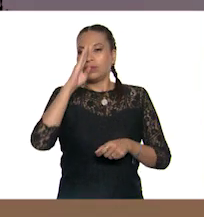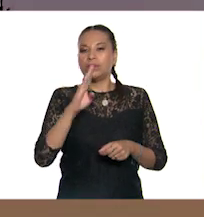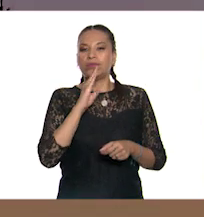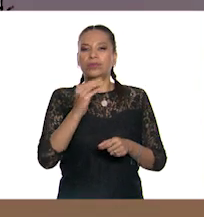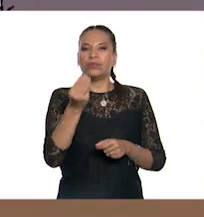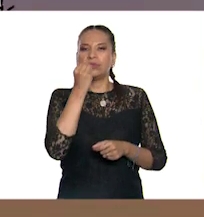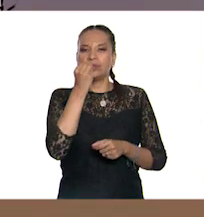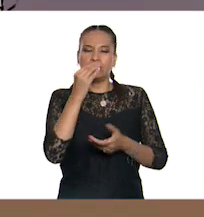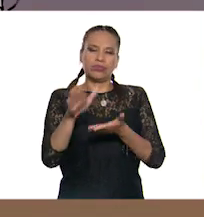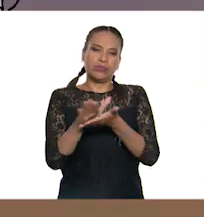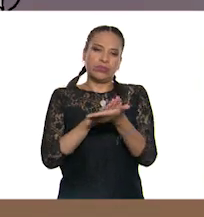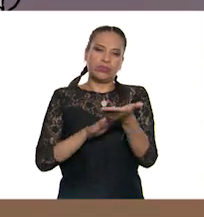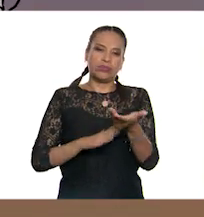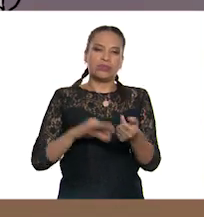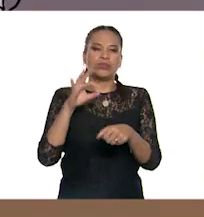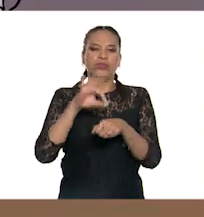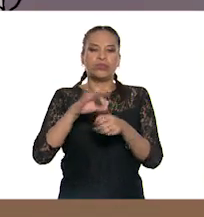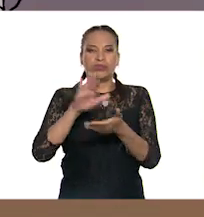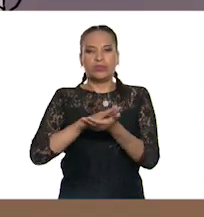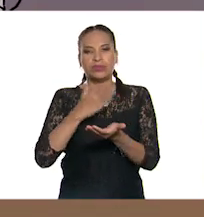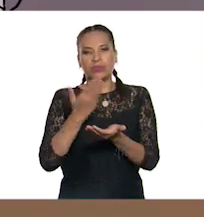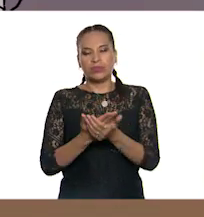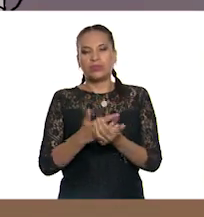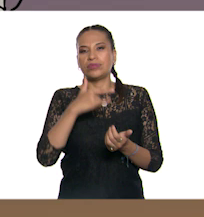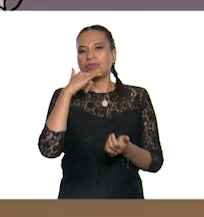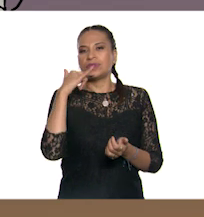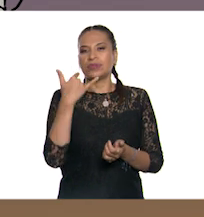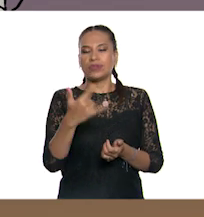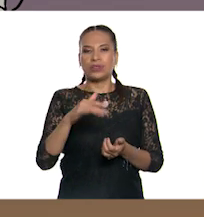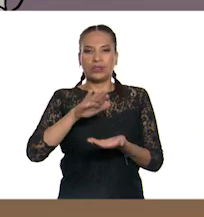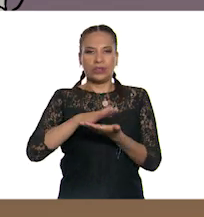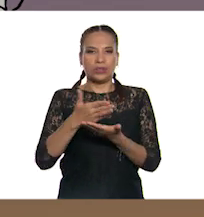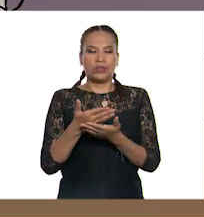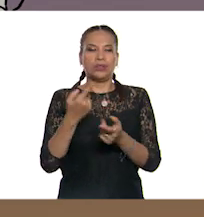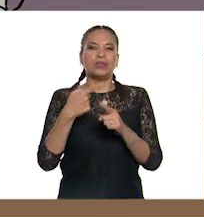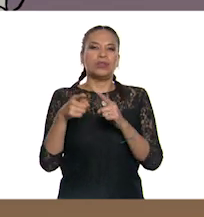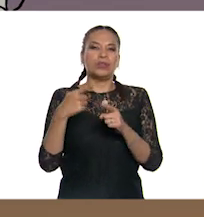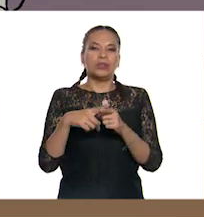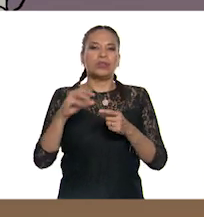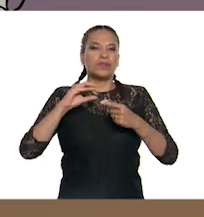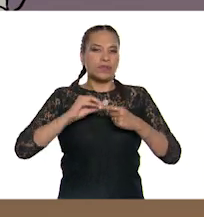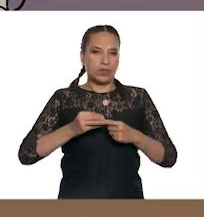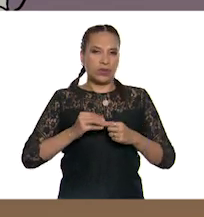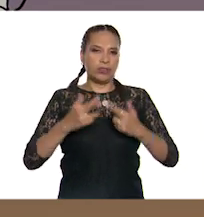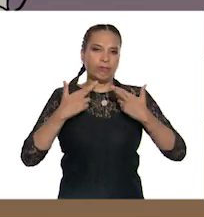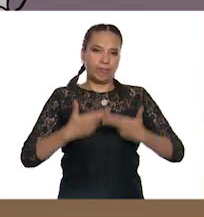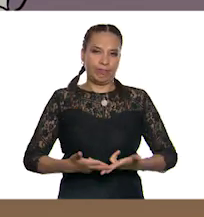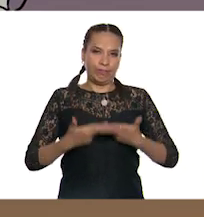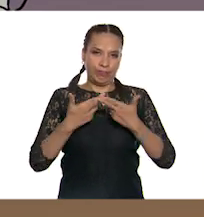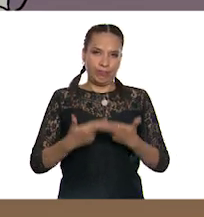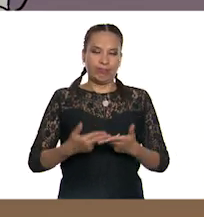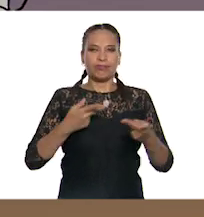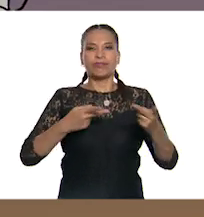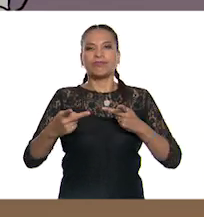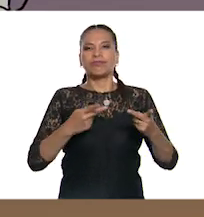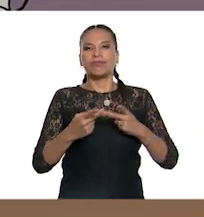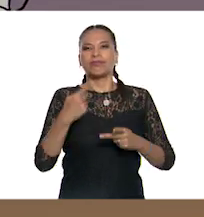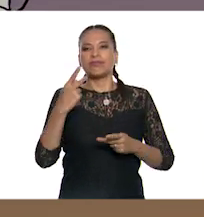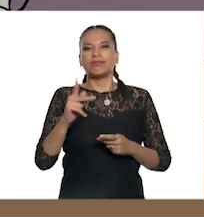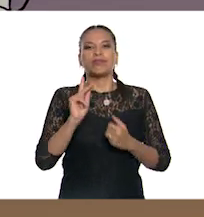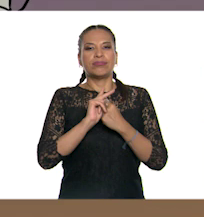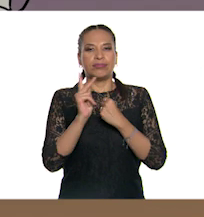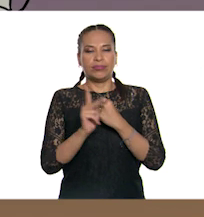pobre almuerzo, compuesto de carne asada, chile o pimiento frito y gran cantidad de frijoles, preparados al uso del